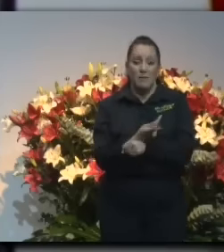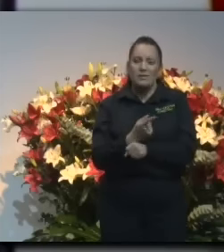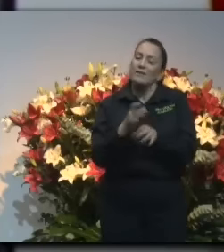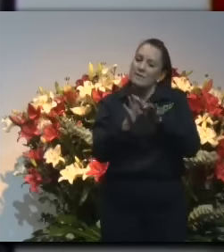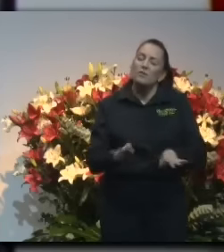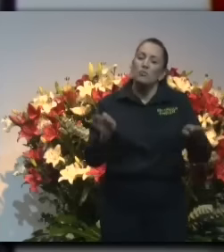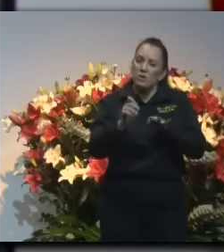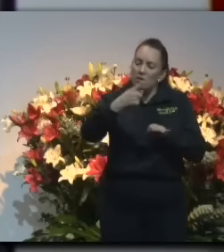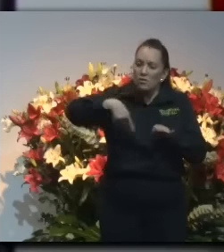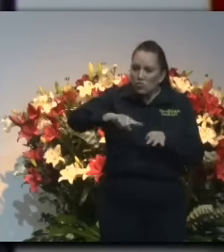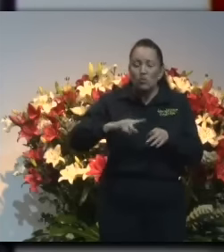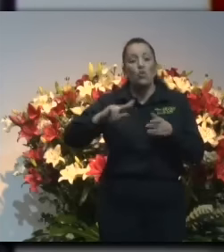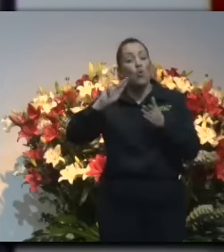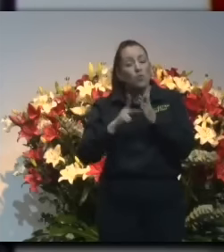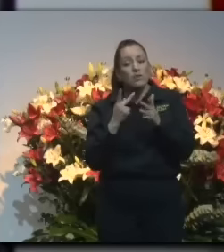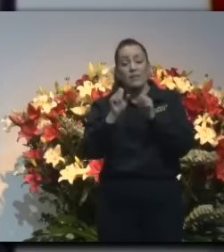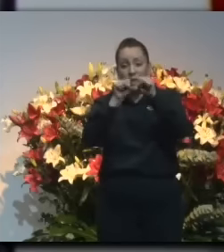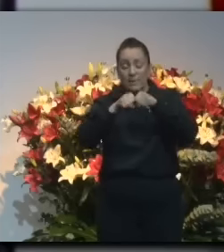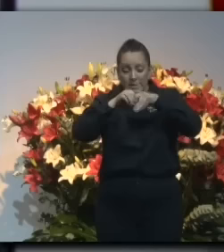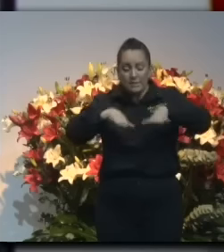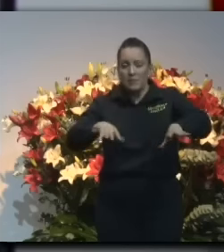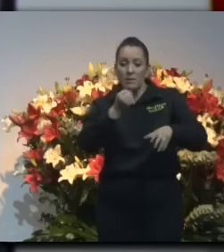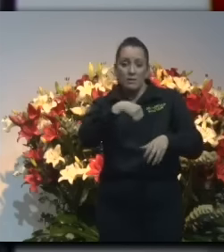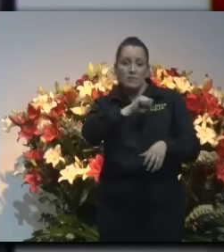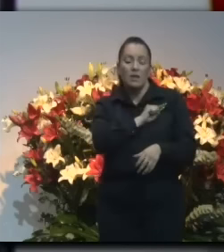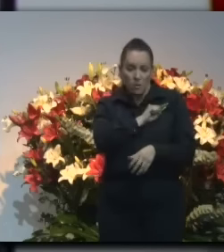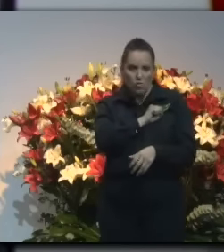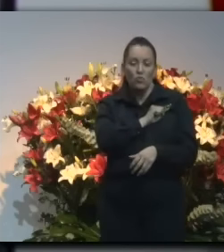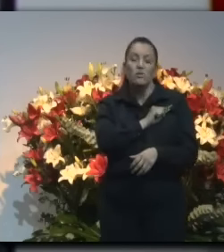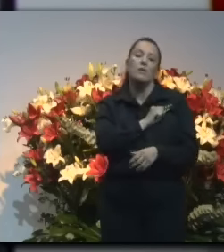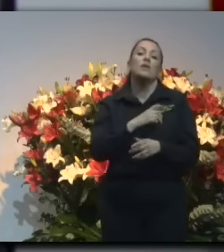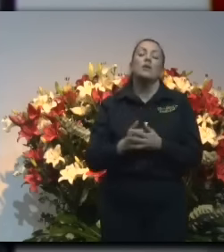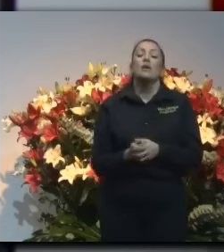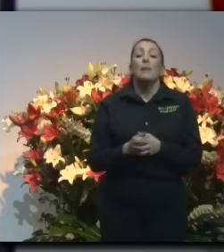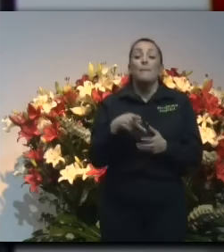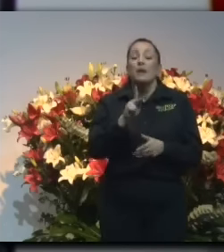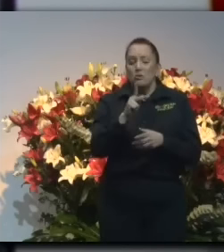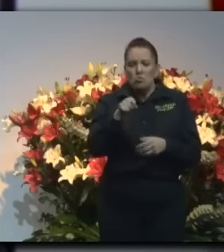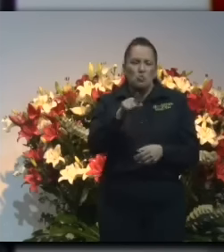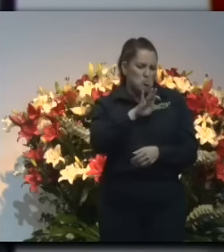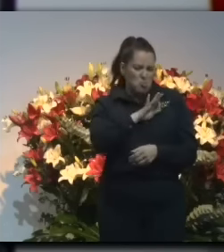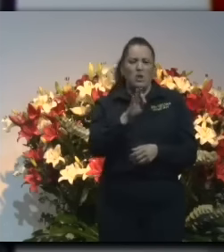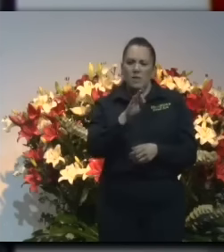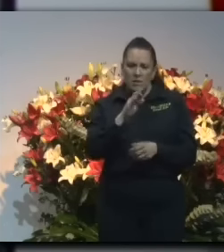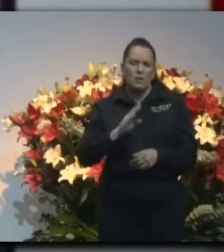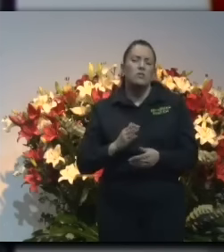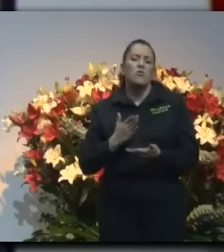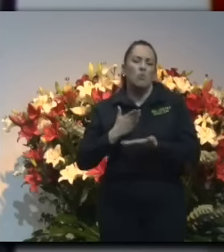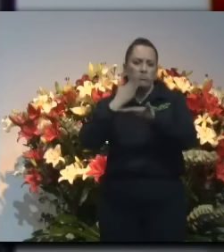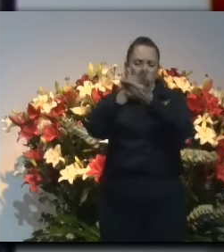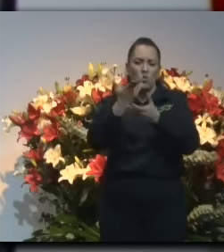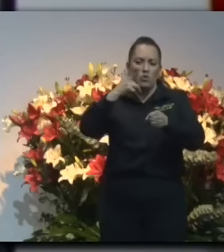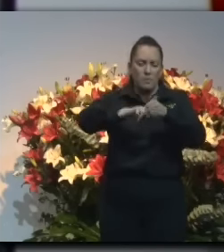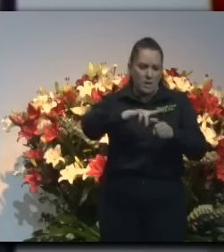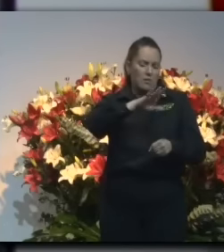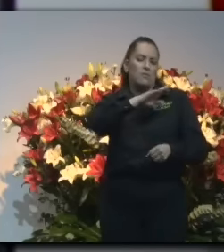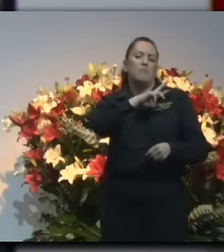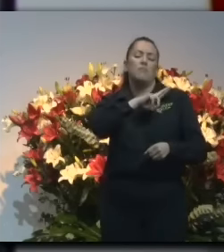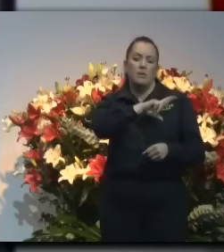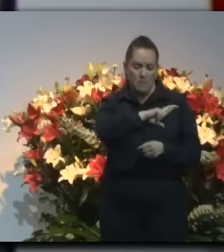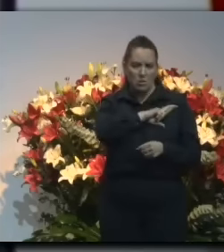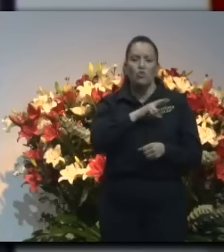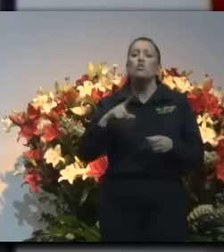sistema de salud, tú podrás ir a un hospital público o privado y acceder a servicios de salud, y el gobierno los va a cubrir en lo